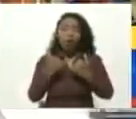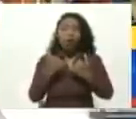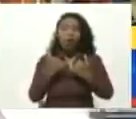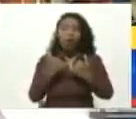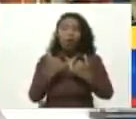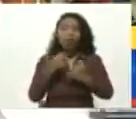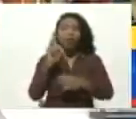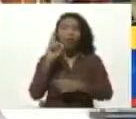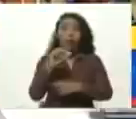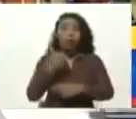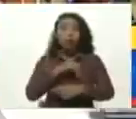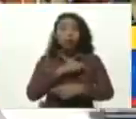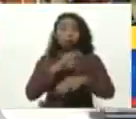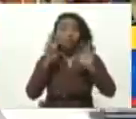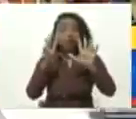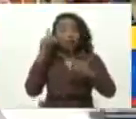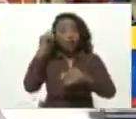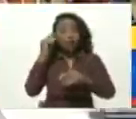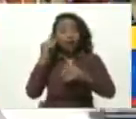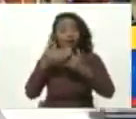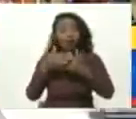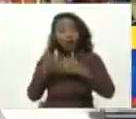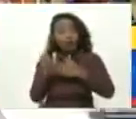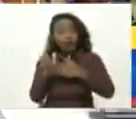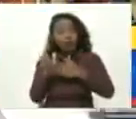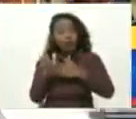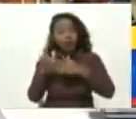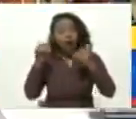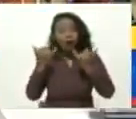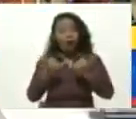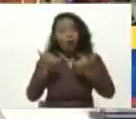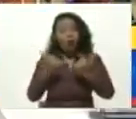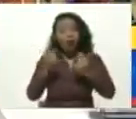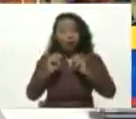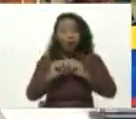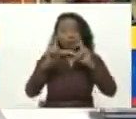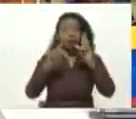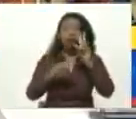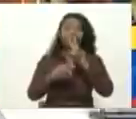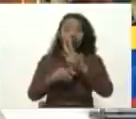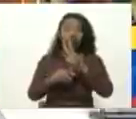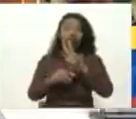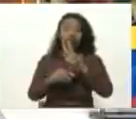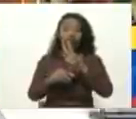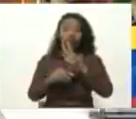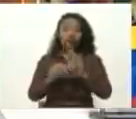Y también estamos en los 7 días de flexibilización. Flexibilización ahora es impresionante.